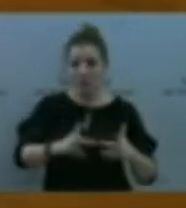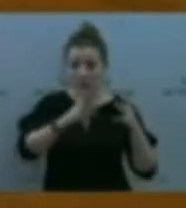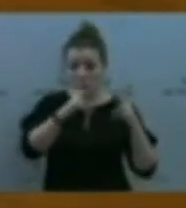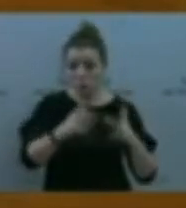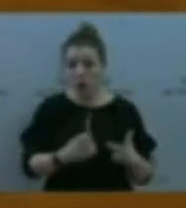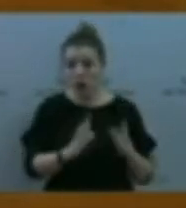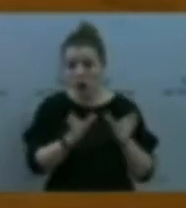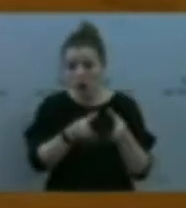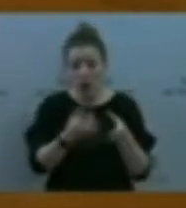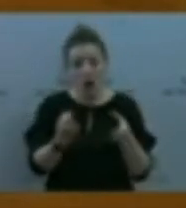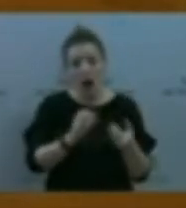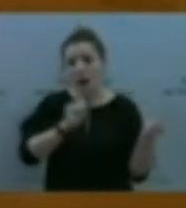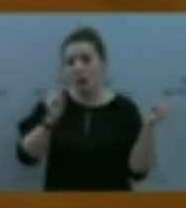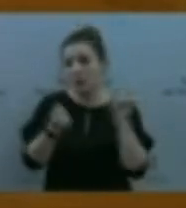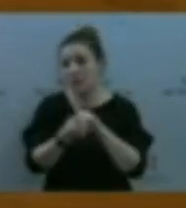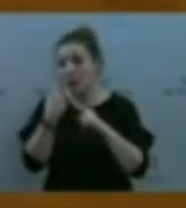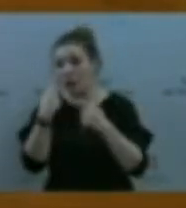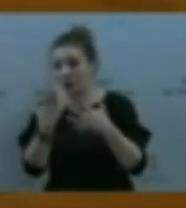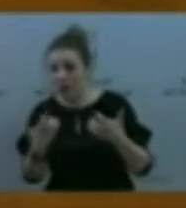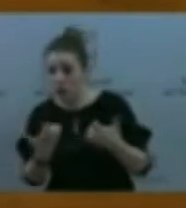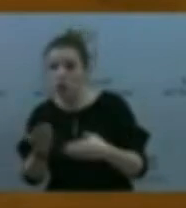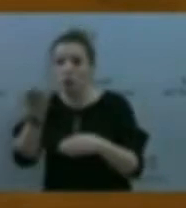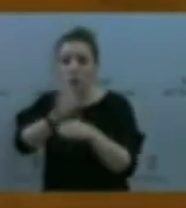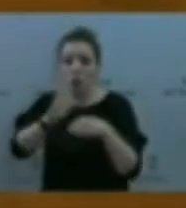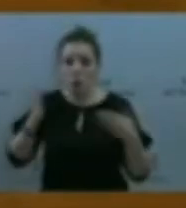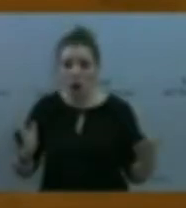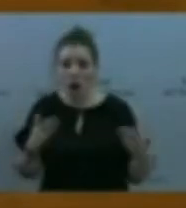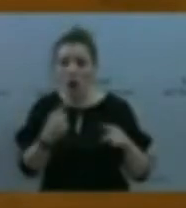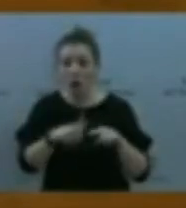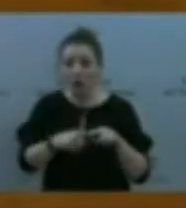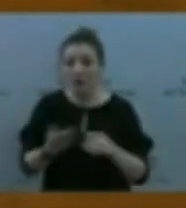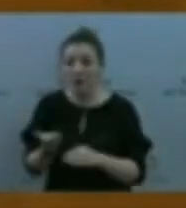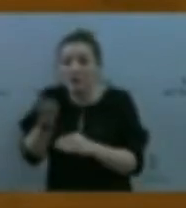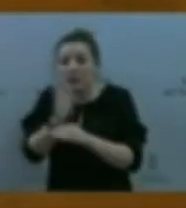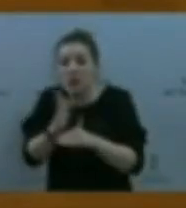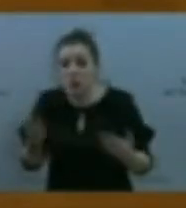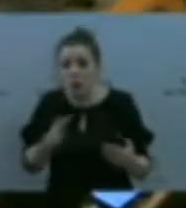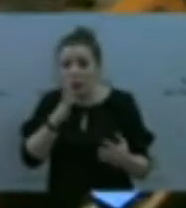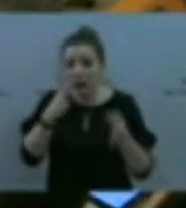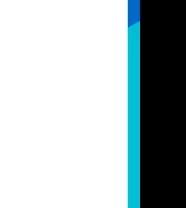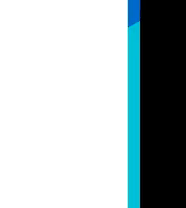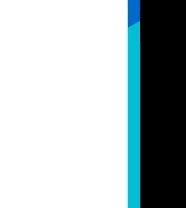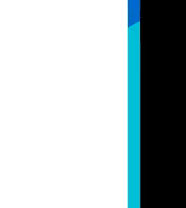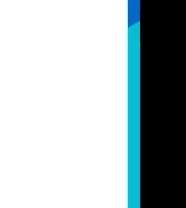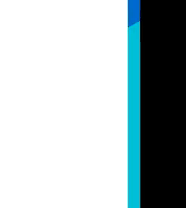cosas traer, y eso sí que se confirma dentro de la amabilidad, señor Armando. Gracias.